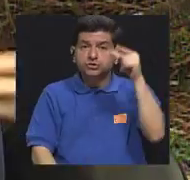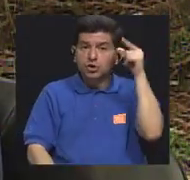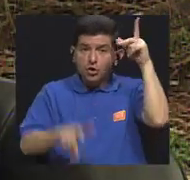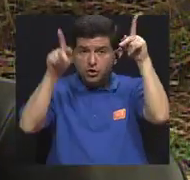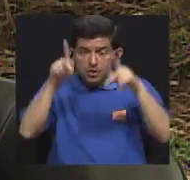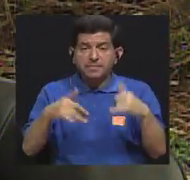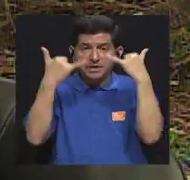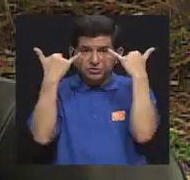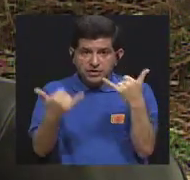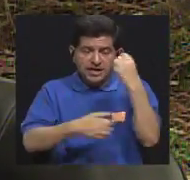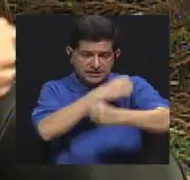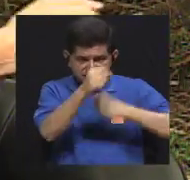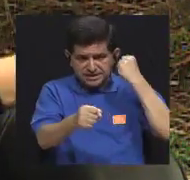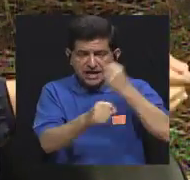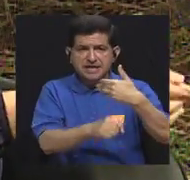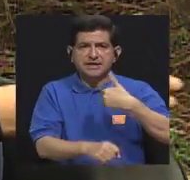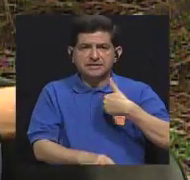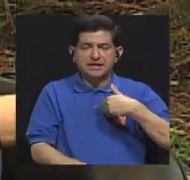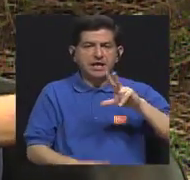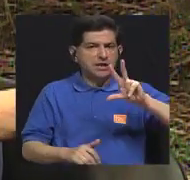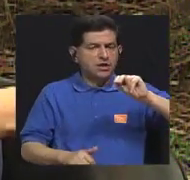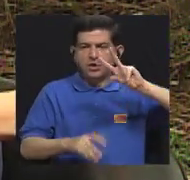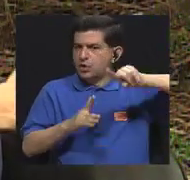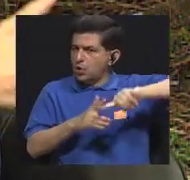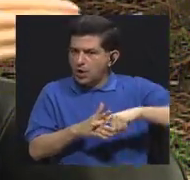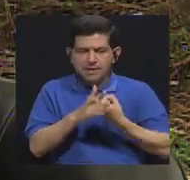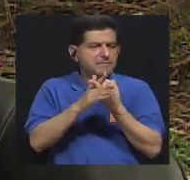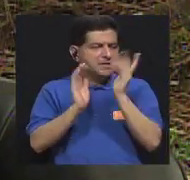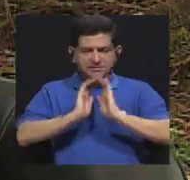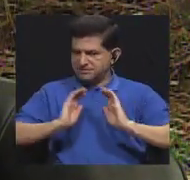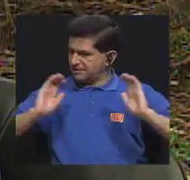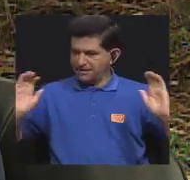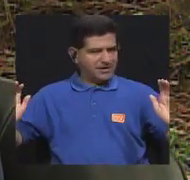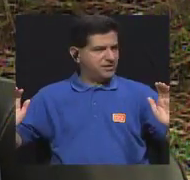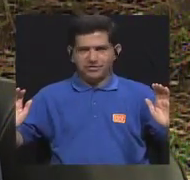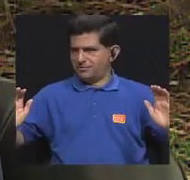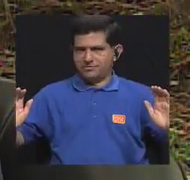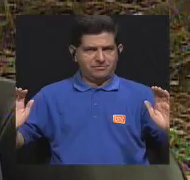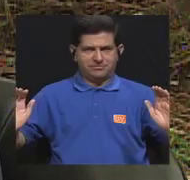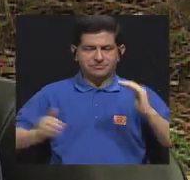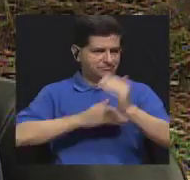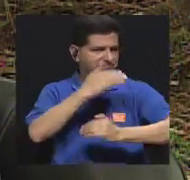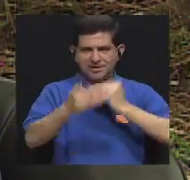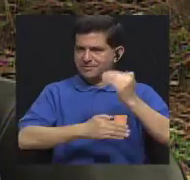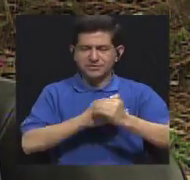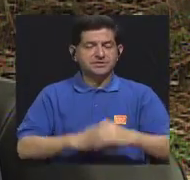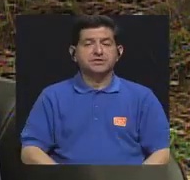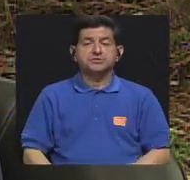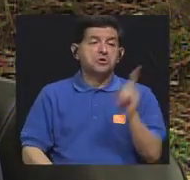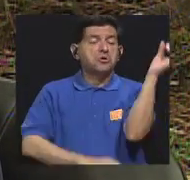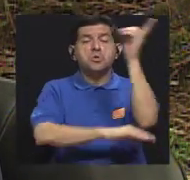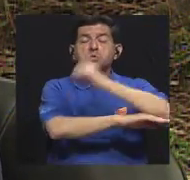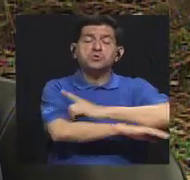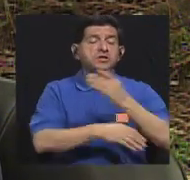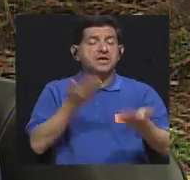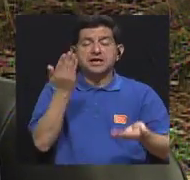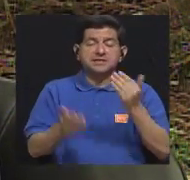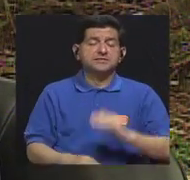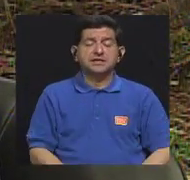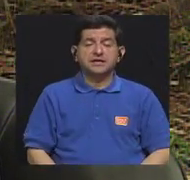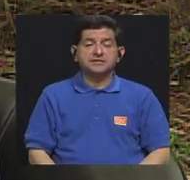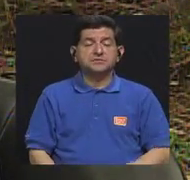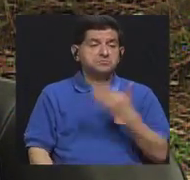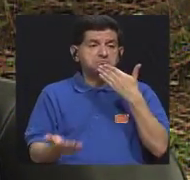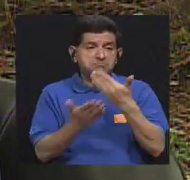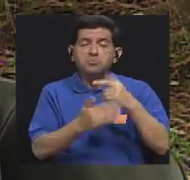que ya estamos en cierta edad, que no empezamos desde nuestra infancia, ¿verdad?, en este proceso, cualquier día, cualquier edad es un